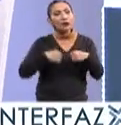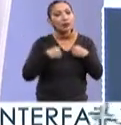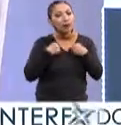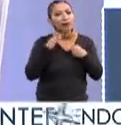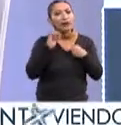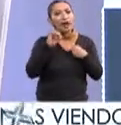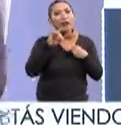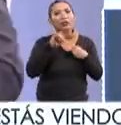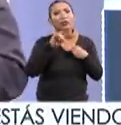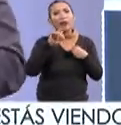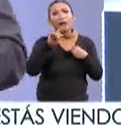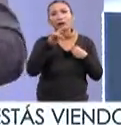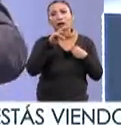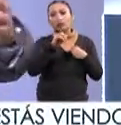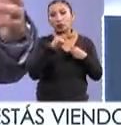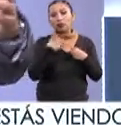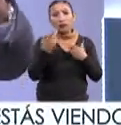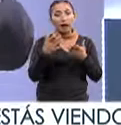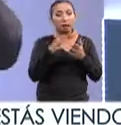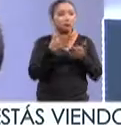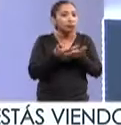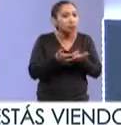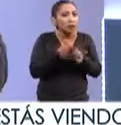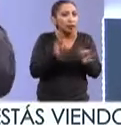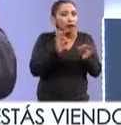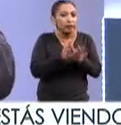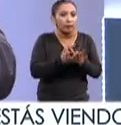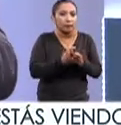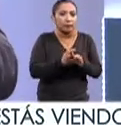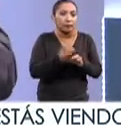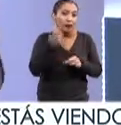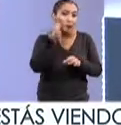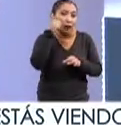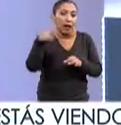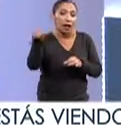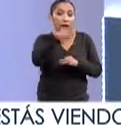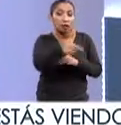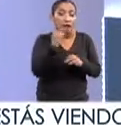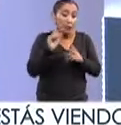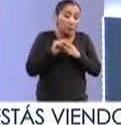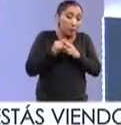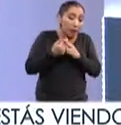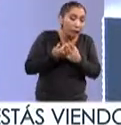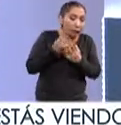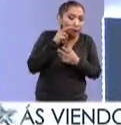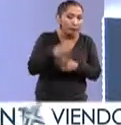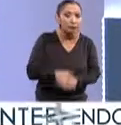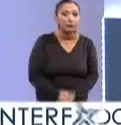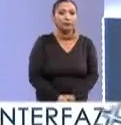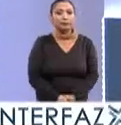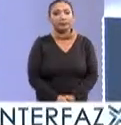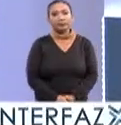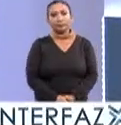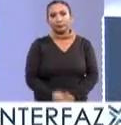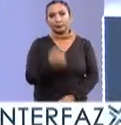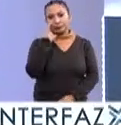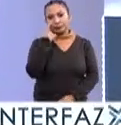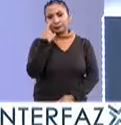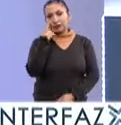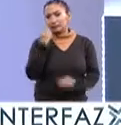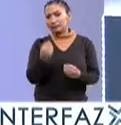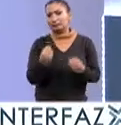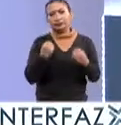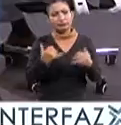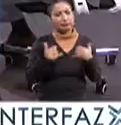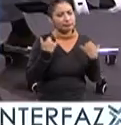de Fernando del Paso, pondrías sobre la mesa como relevantes, pues precisamente, sobre todo para aquellos que apenas lo están cuadrando? Fíjate que hay